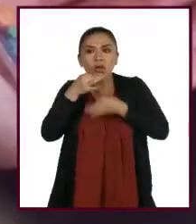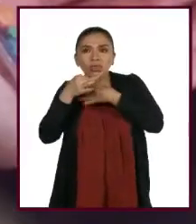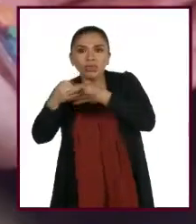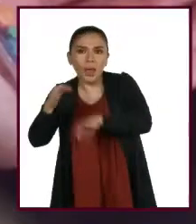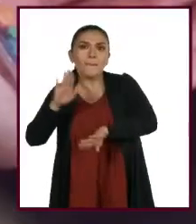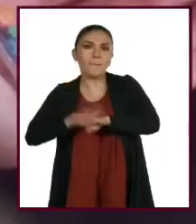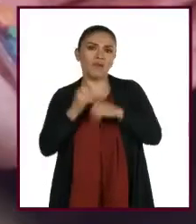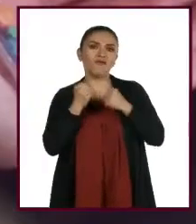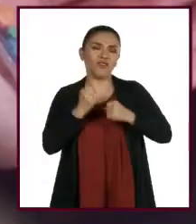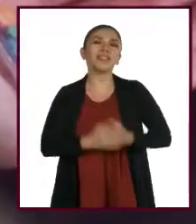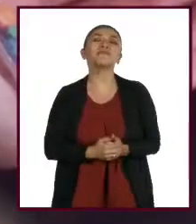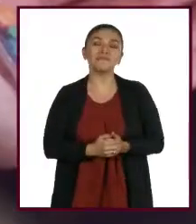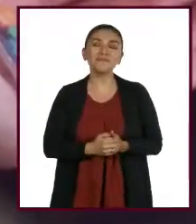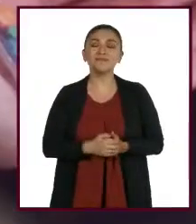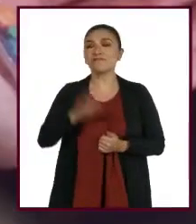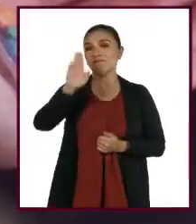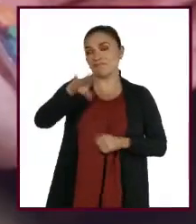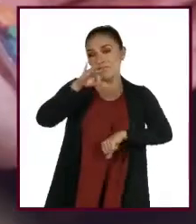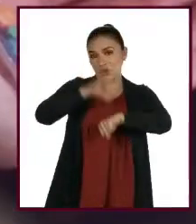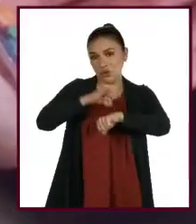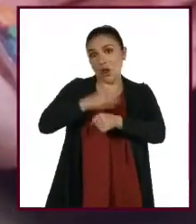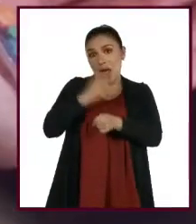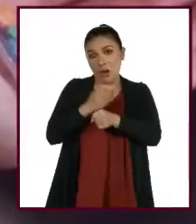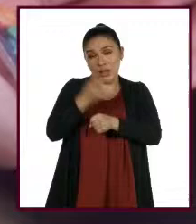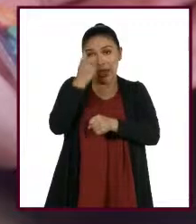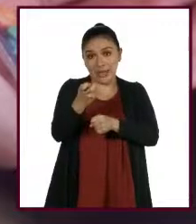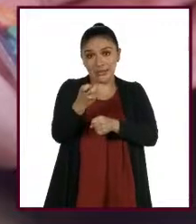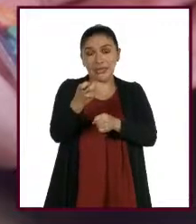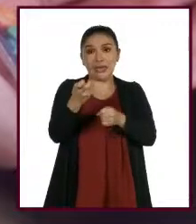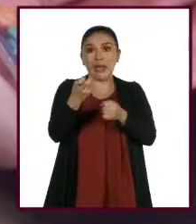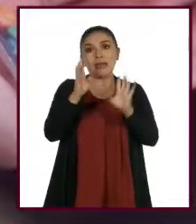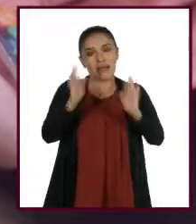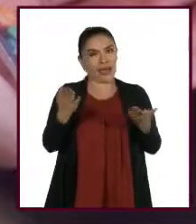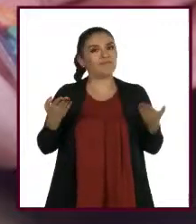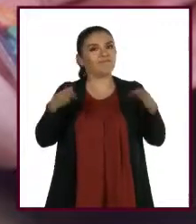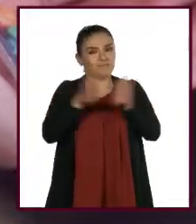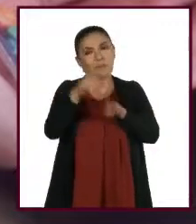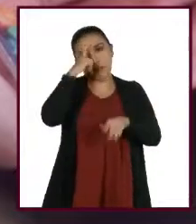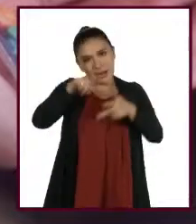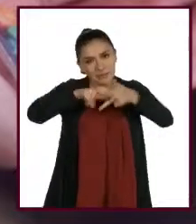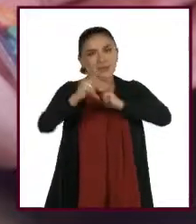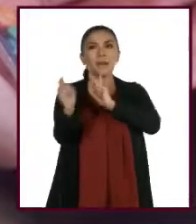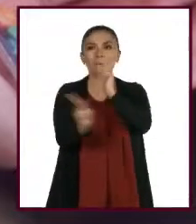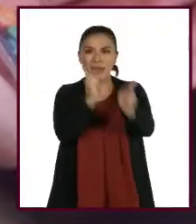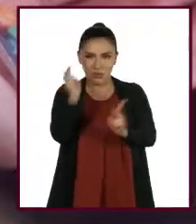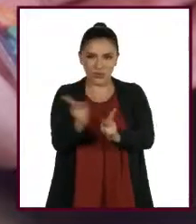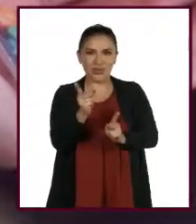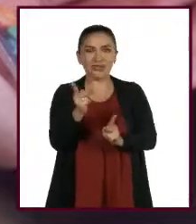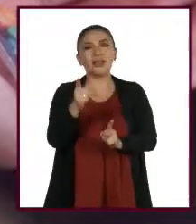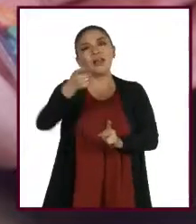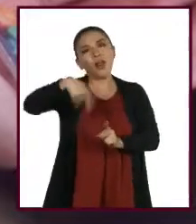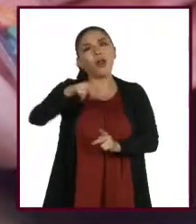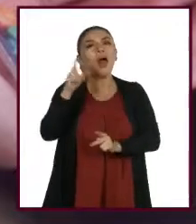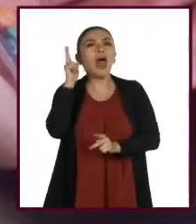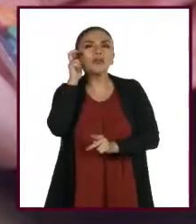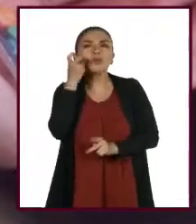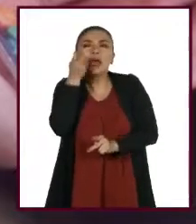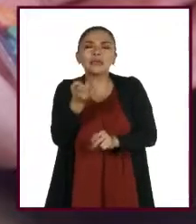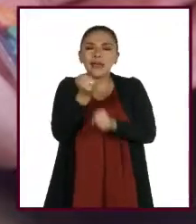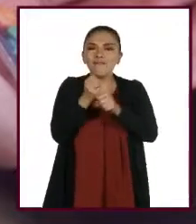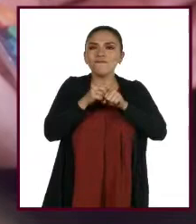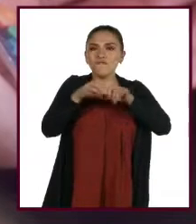que es el momento de concluir este segmento con la ronda de preguntas y respuestas. Ya escuchamos,